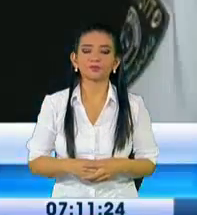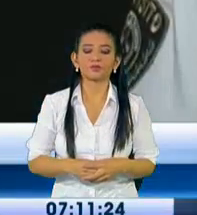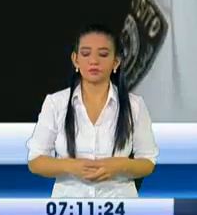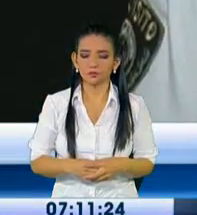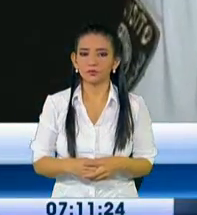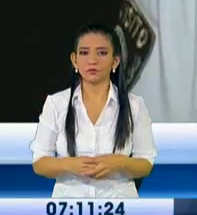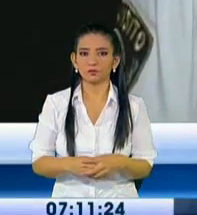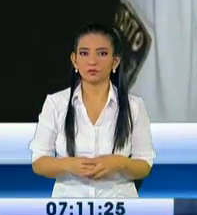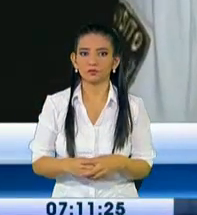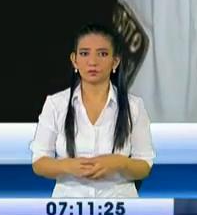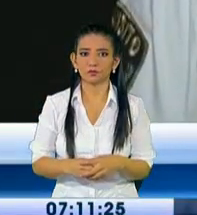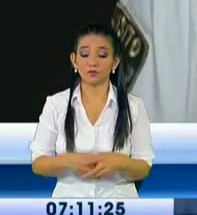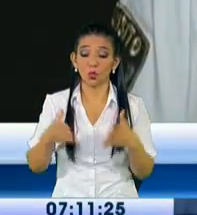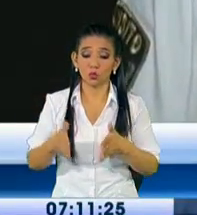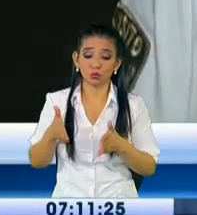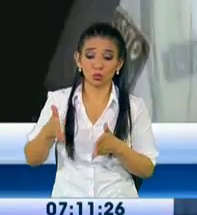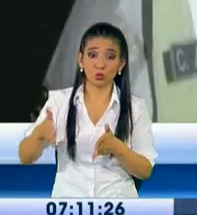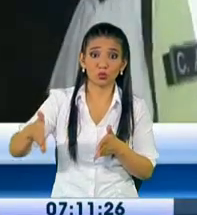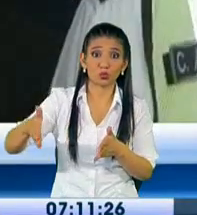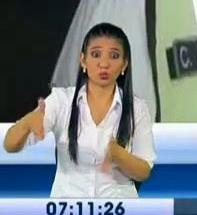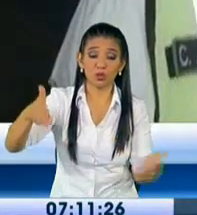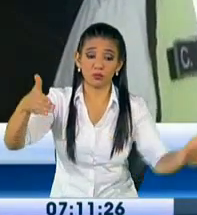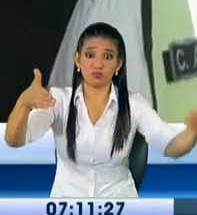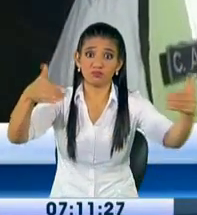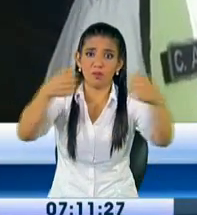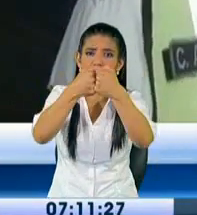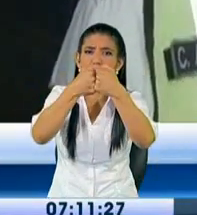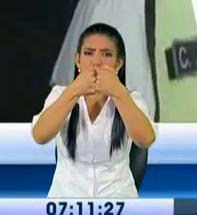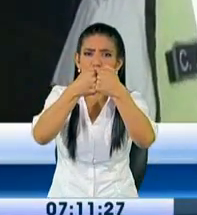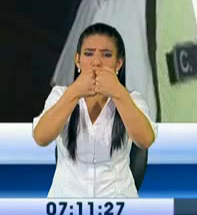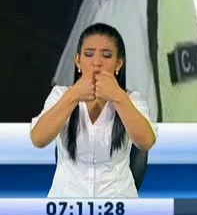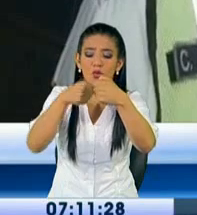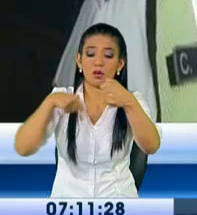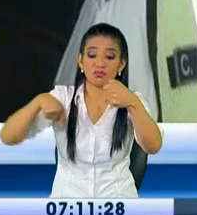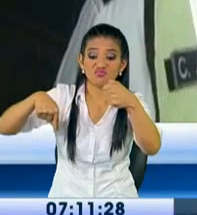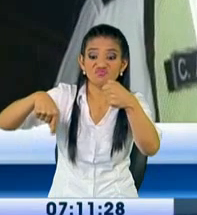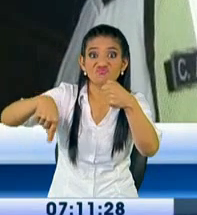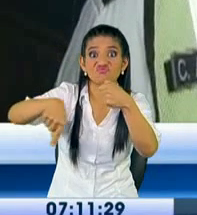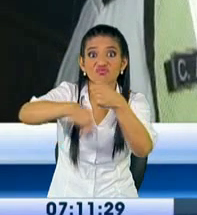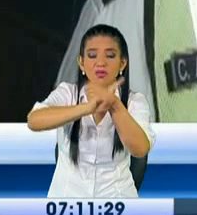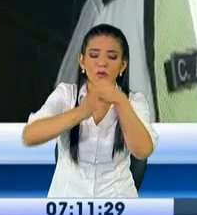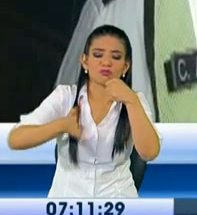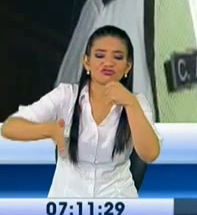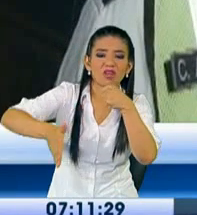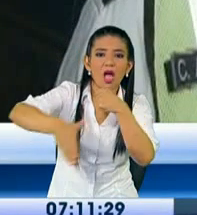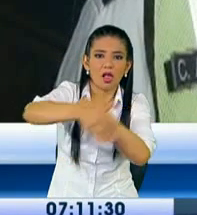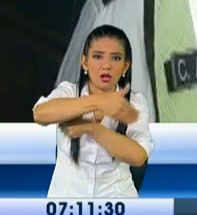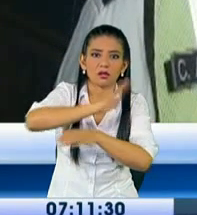hubo dos fallecidos y fuga de un conductor. Supuestamente venía saliendo Dos Mangas. Sí.